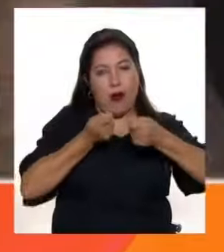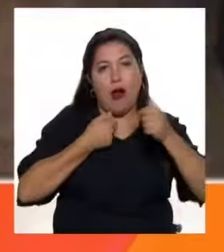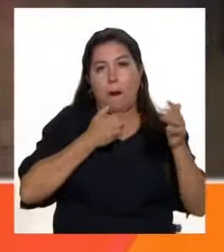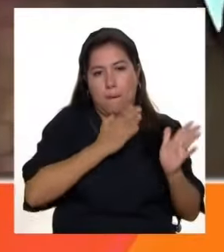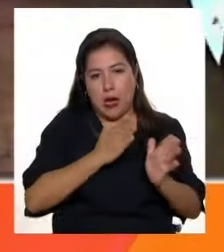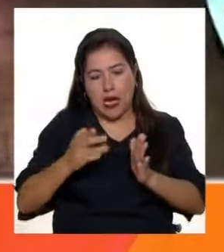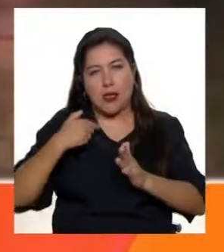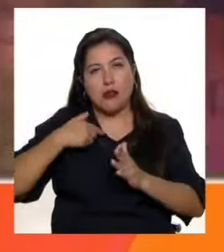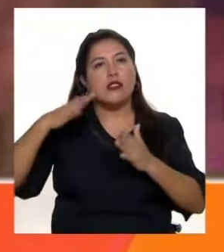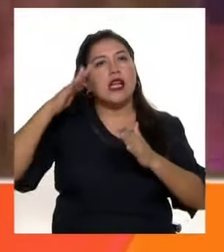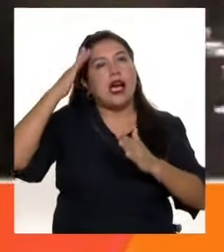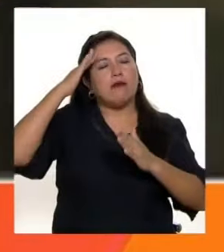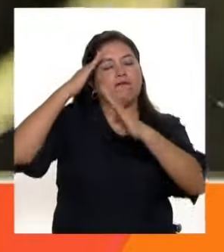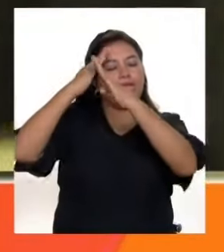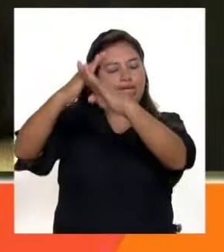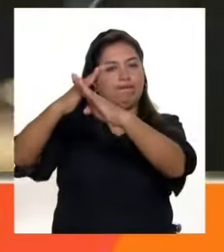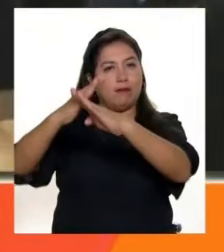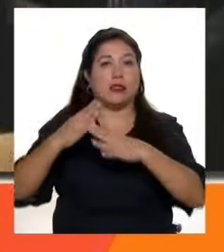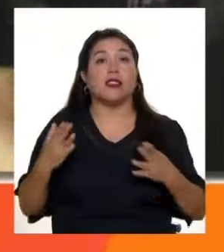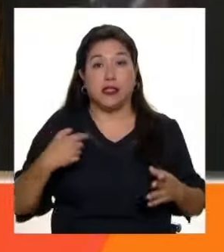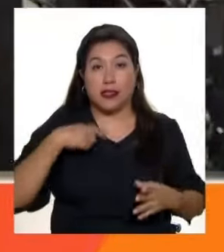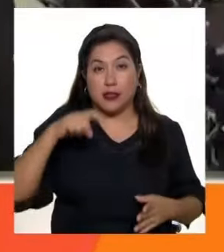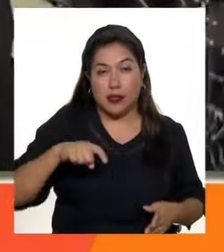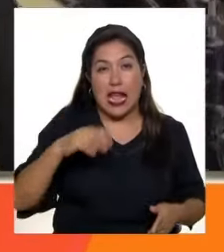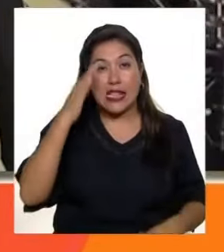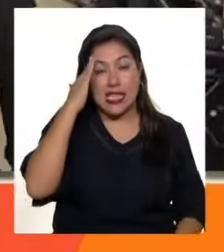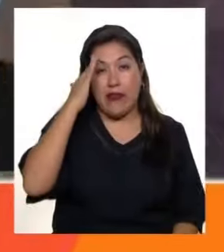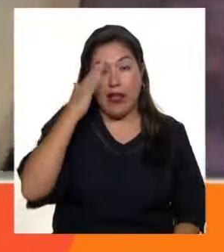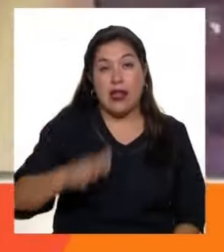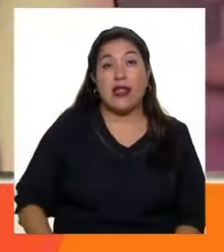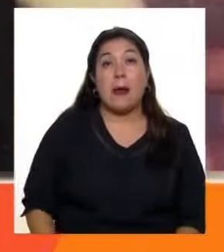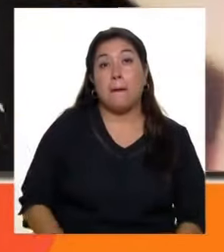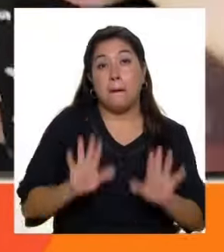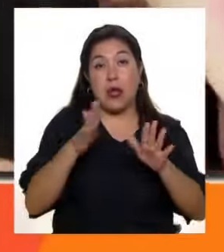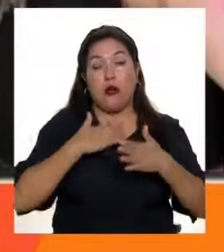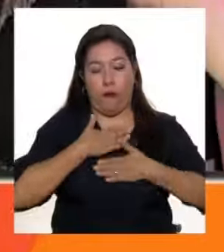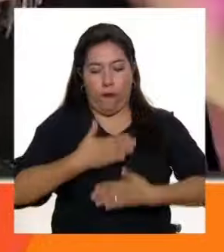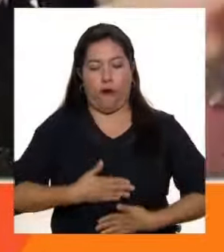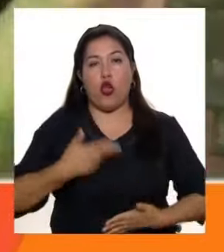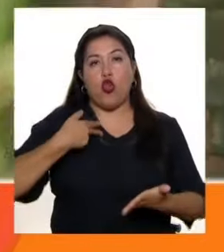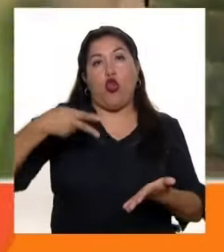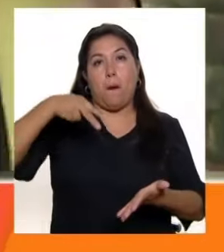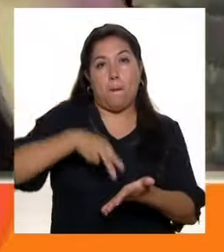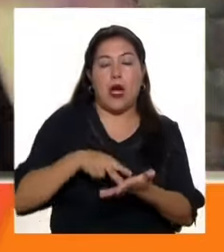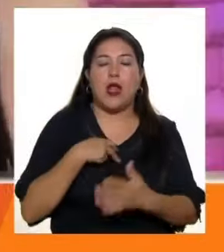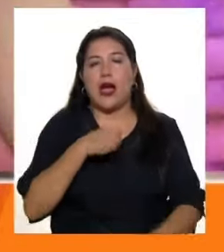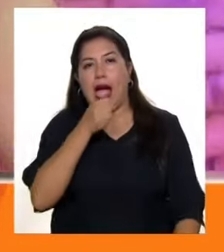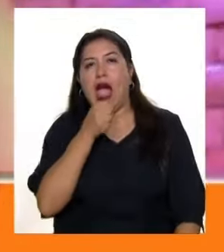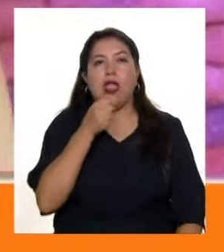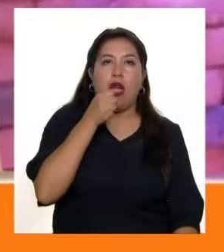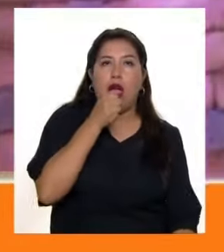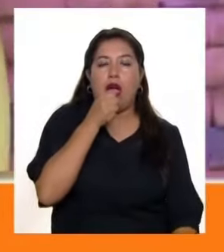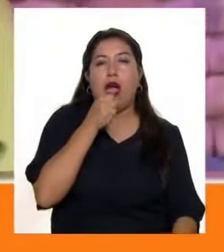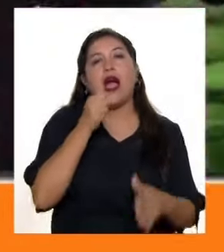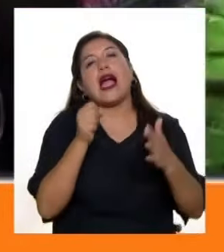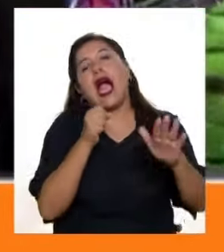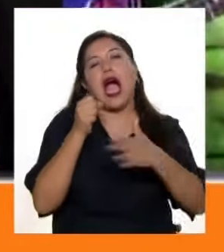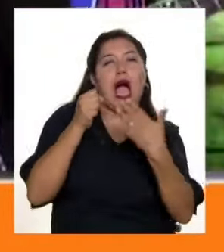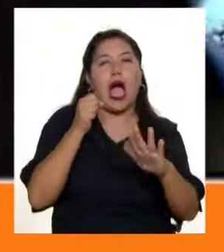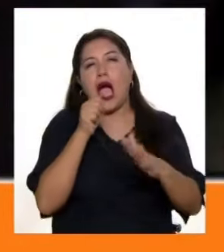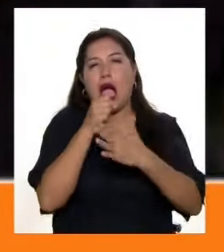enrumbar. Entonces... físicamente, yo usualmente me paro, canto y de rato en rato bailo. Pero